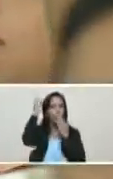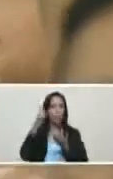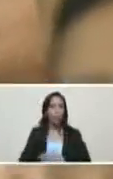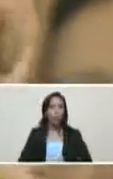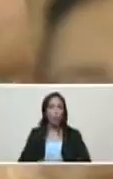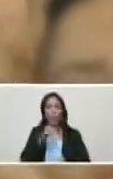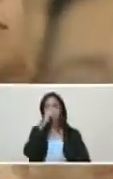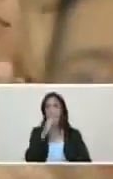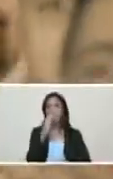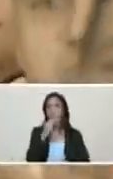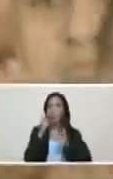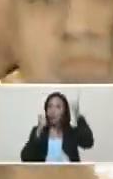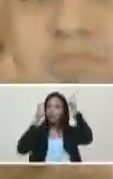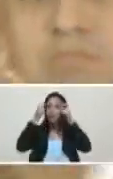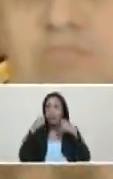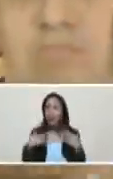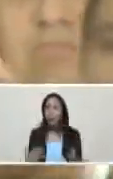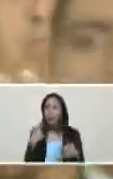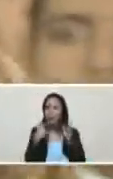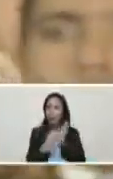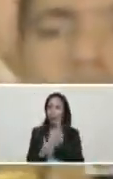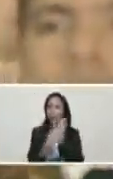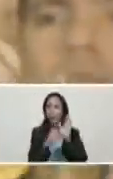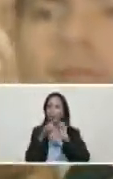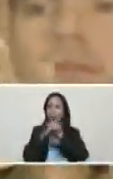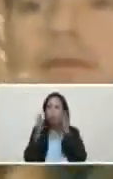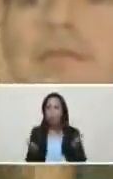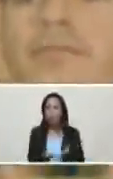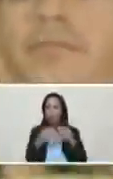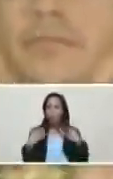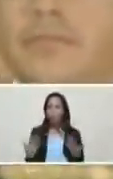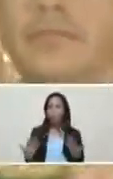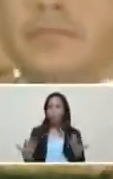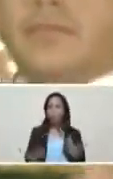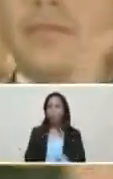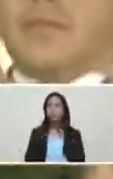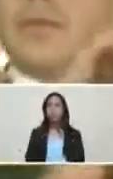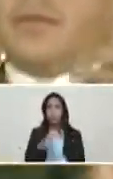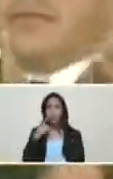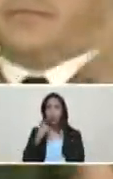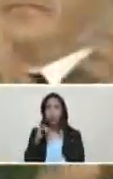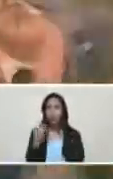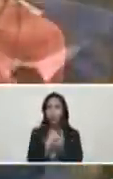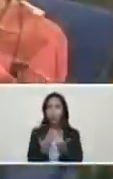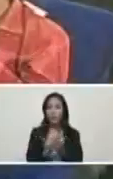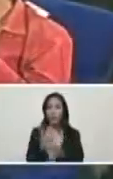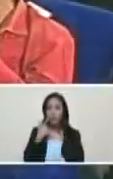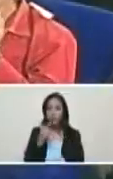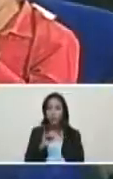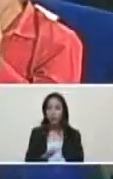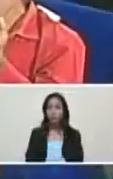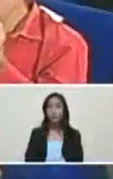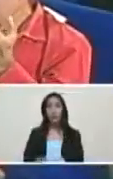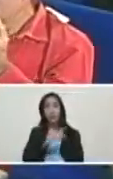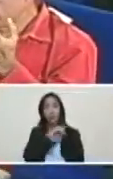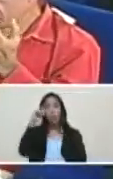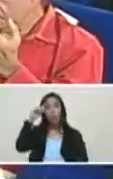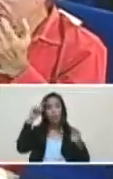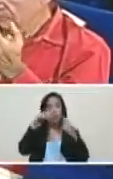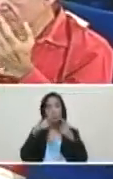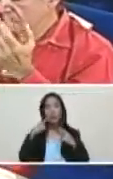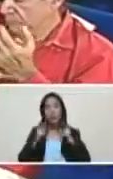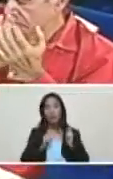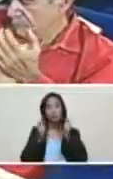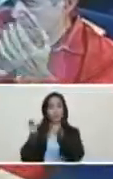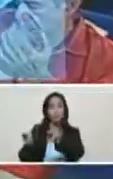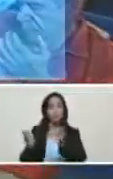Zamora, de Chávez? ¿Cuándo lo tendremos? Es una tarea. Y